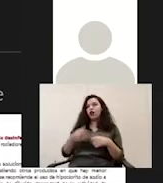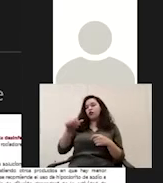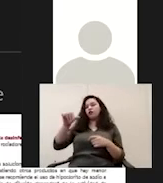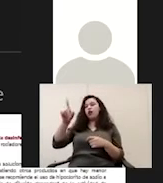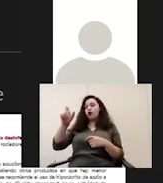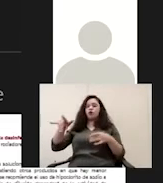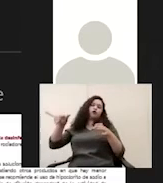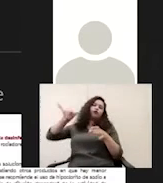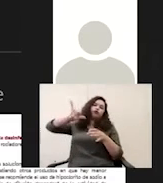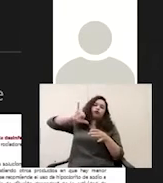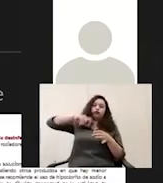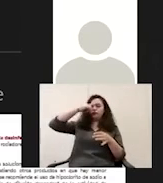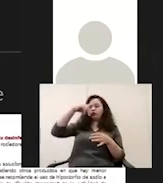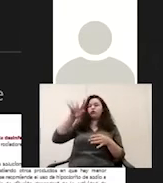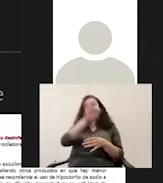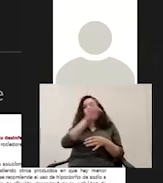acuerdo al porcentaje